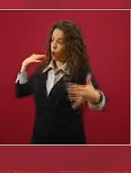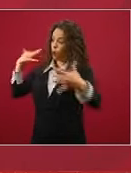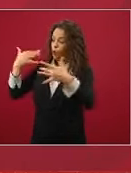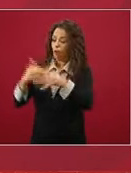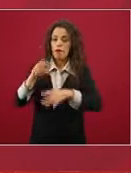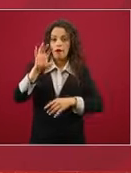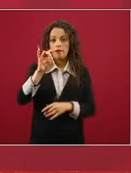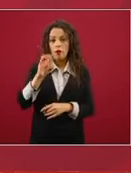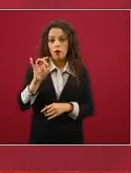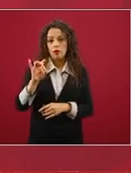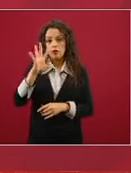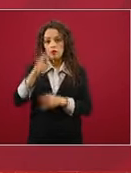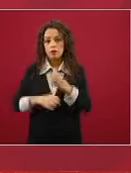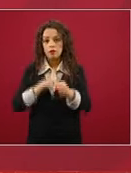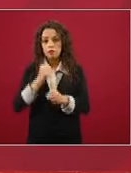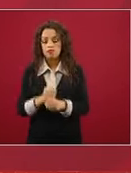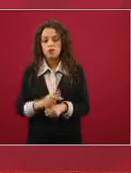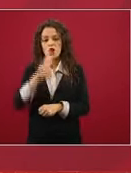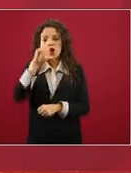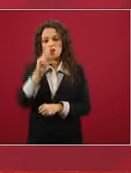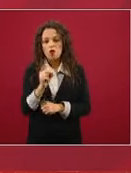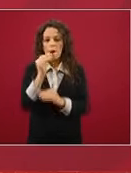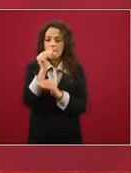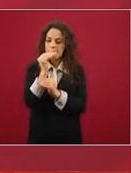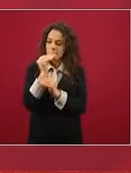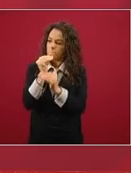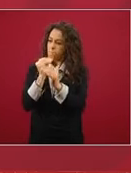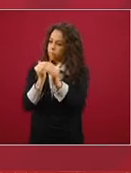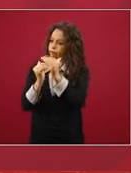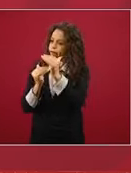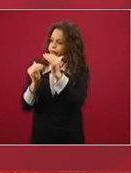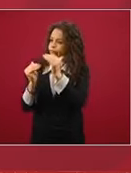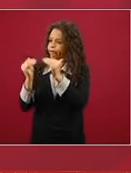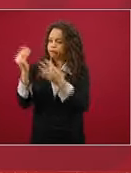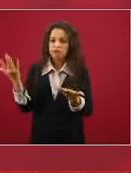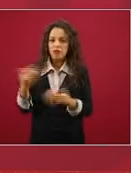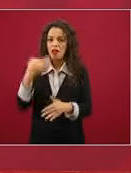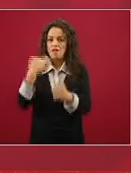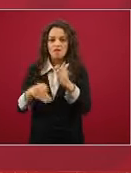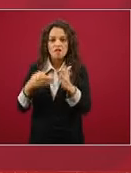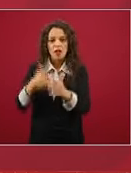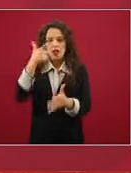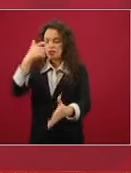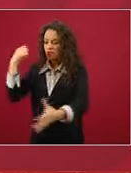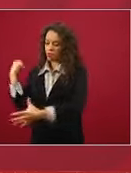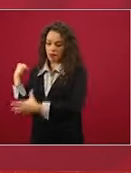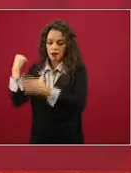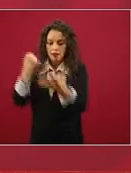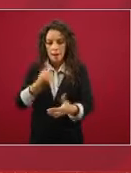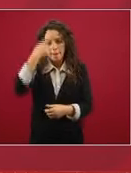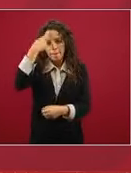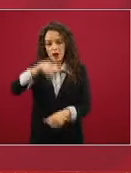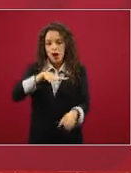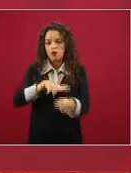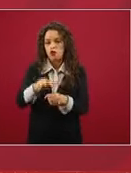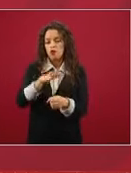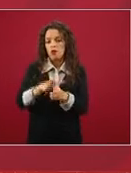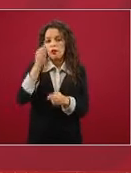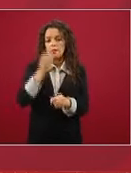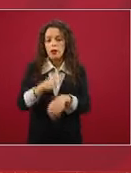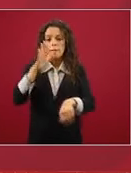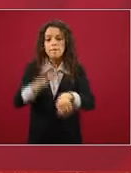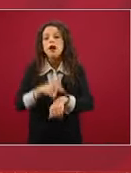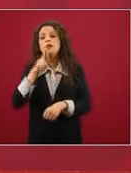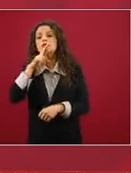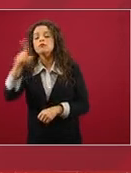a la velocidad que tenía que crecer, no creció. No se invirtió suficiente en el Sistema Nacional de Salud, no se priorizaron las áreas